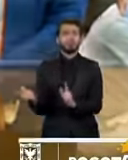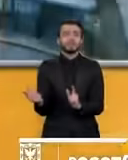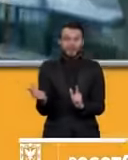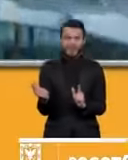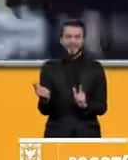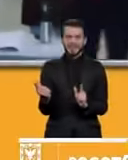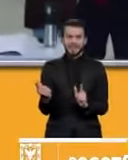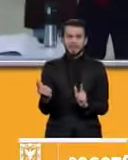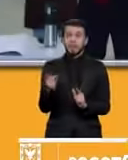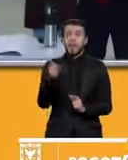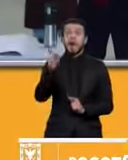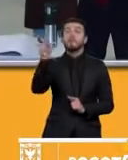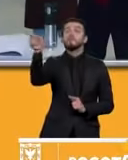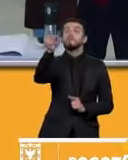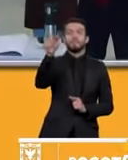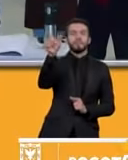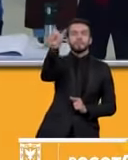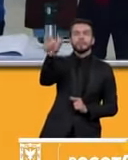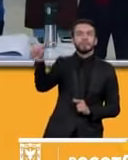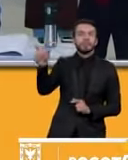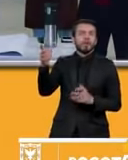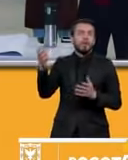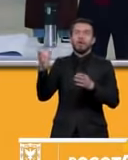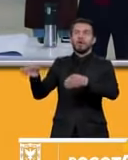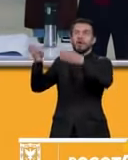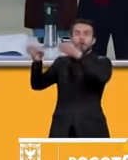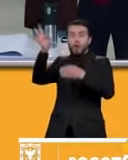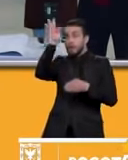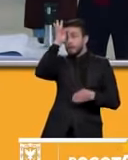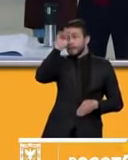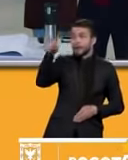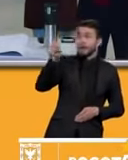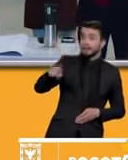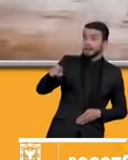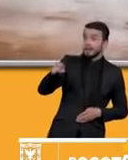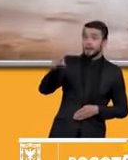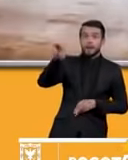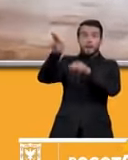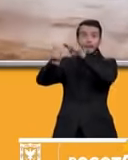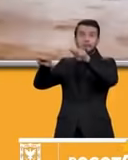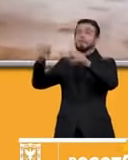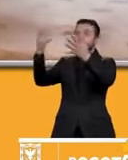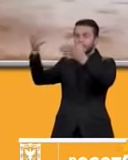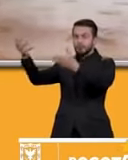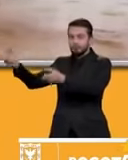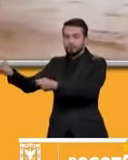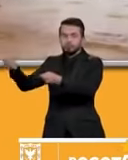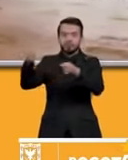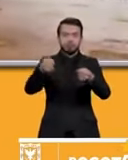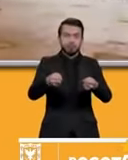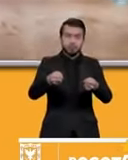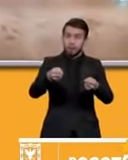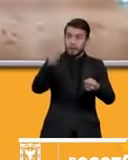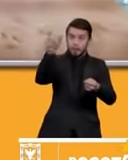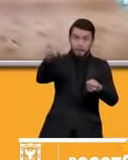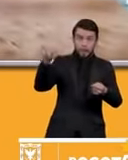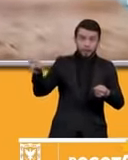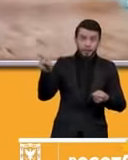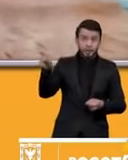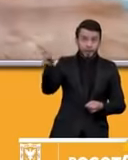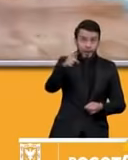y los hospitales públicos y privados de Bogotá lo requieran, pueden ir trasladando pacientes no COVID, pacientes que no